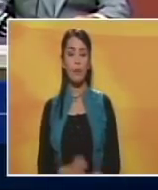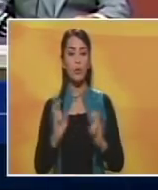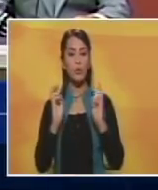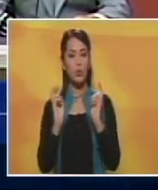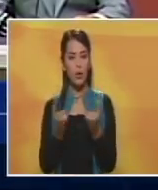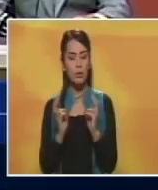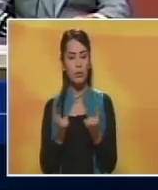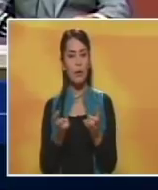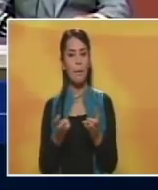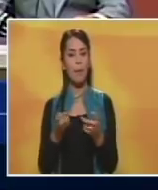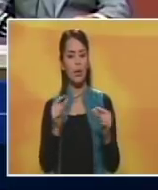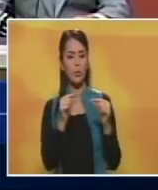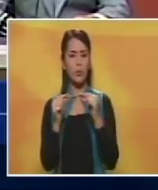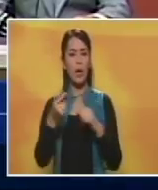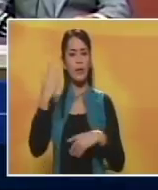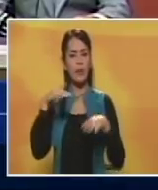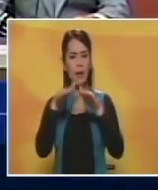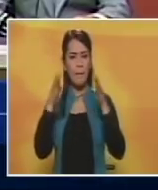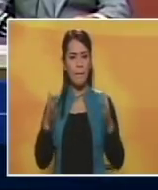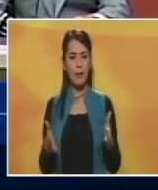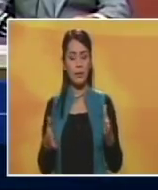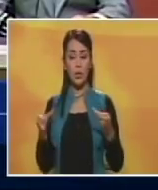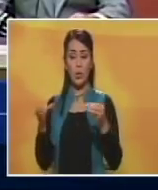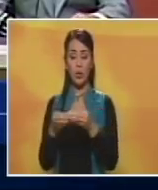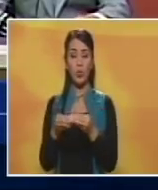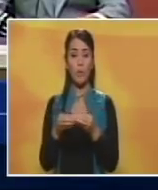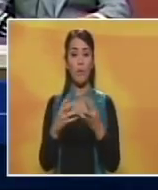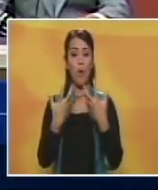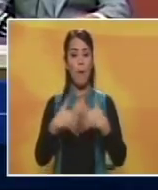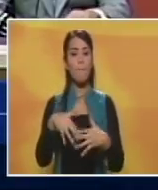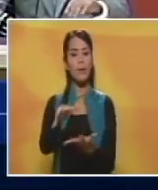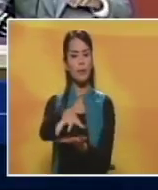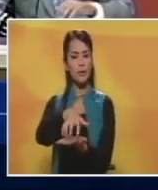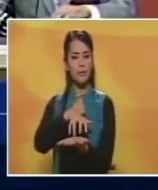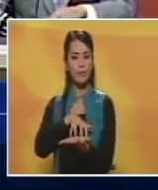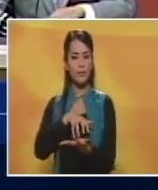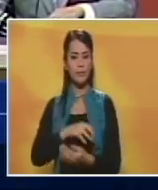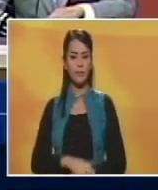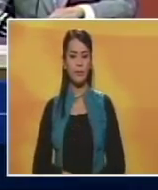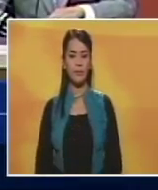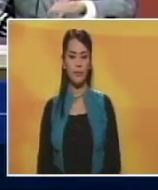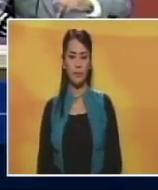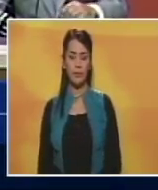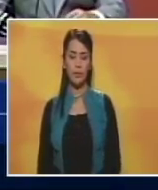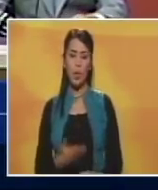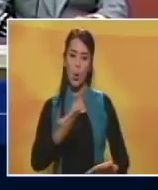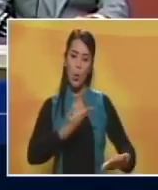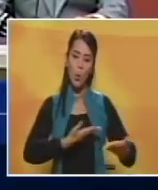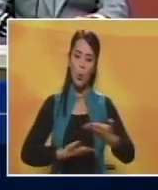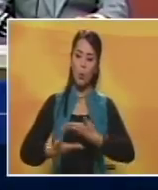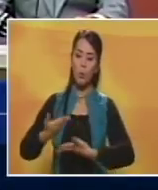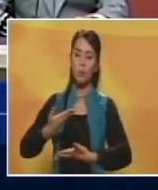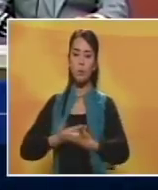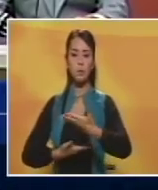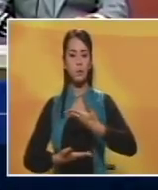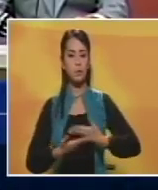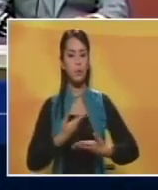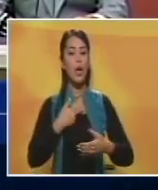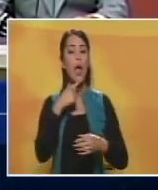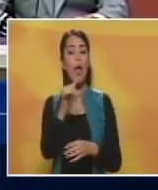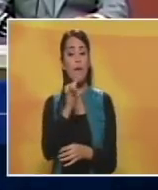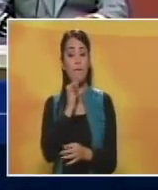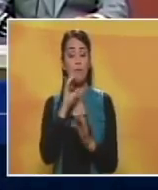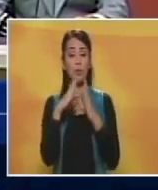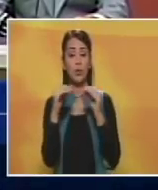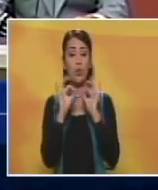que se tocó el día de ayer en la mesa con el sector agroindustrial es compartir información respecto a